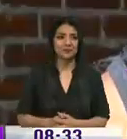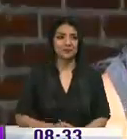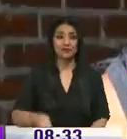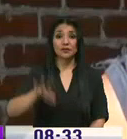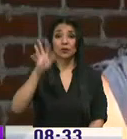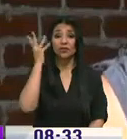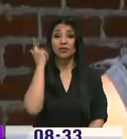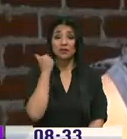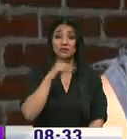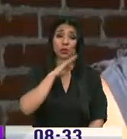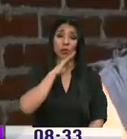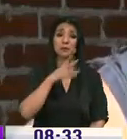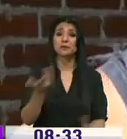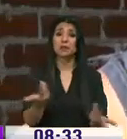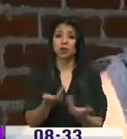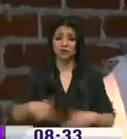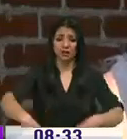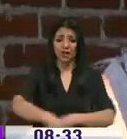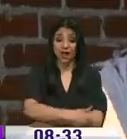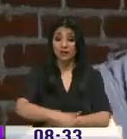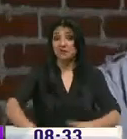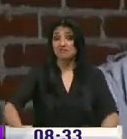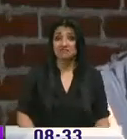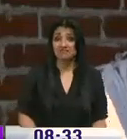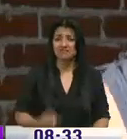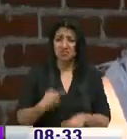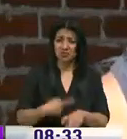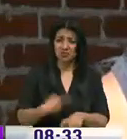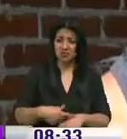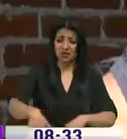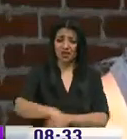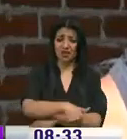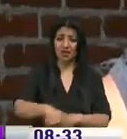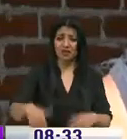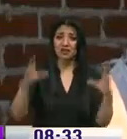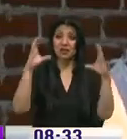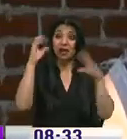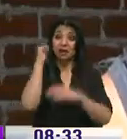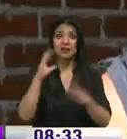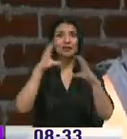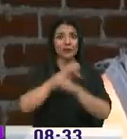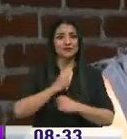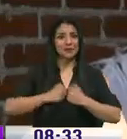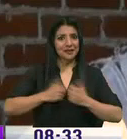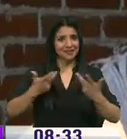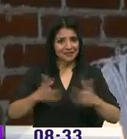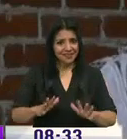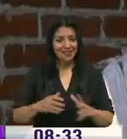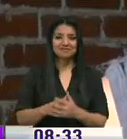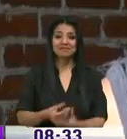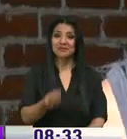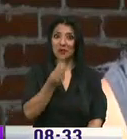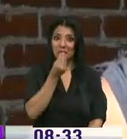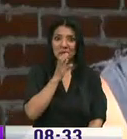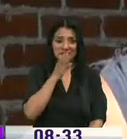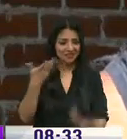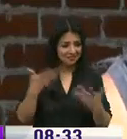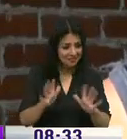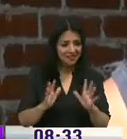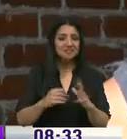durmiendo en el concreto. Anoche nos bañamos, nos dio cena.